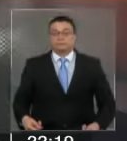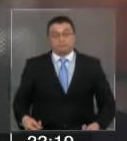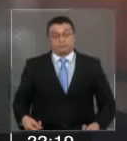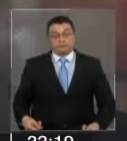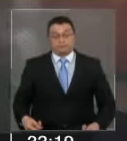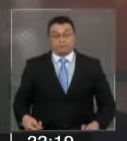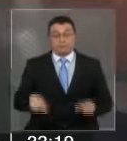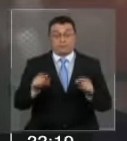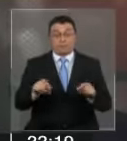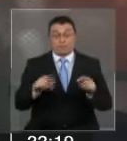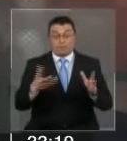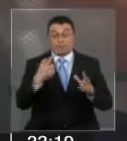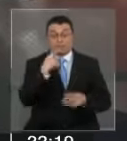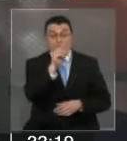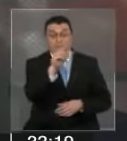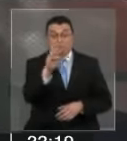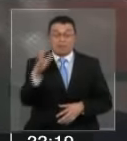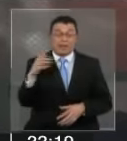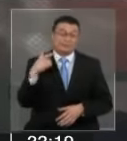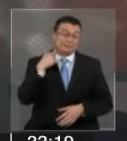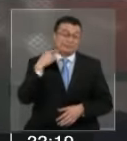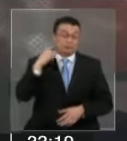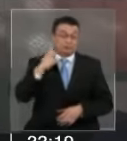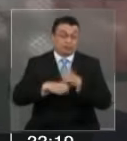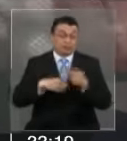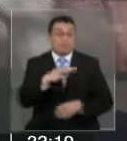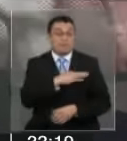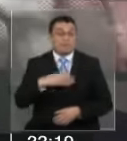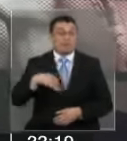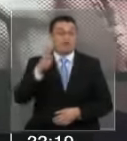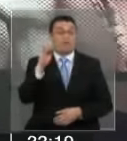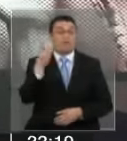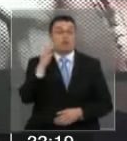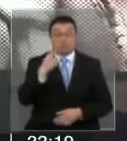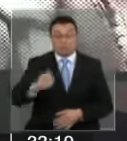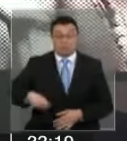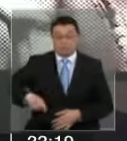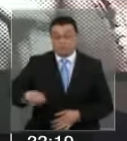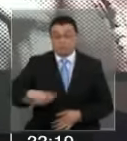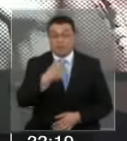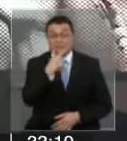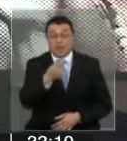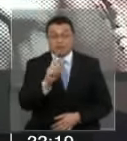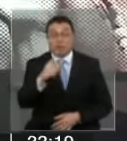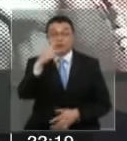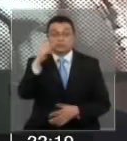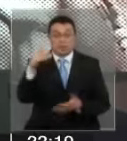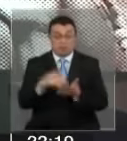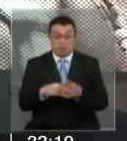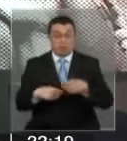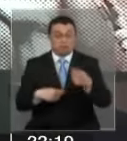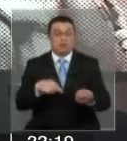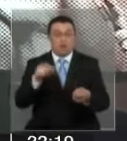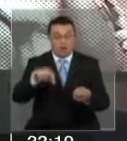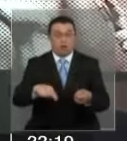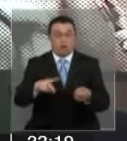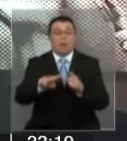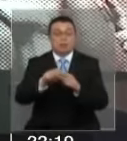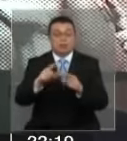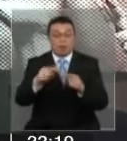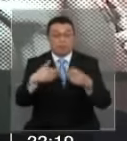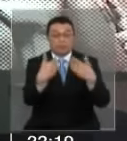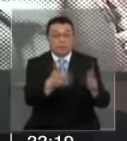Creo que va a quedar como una de las frases más desafortunadas del año a estas alturas, la del ministro Burgos, que dijo que no eran de billetera fácil cuando se ofrecían 100.000 pesos. Ahora el gobierno ya está no